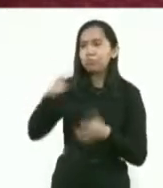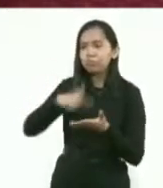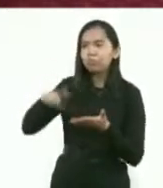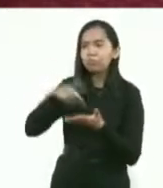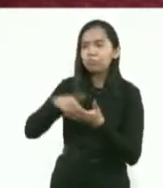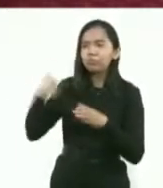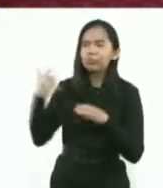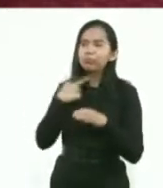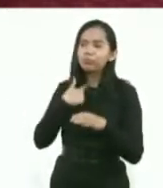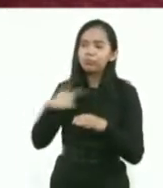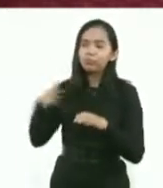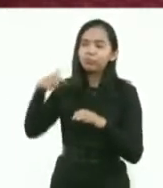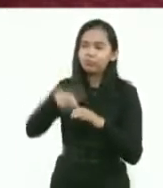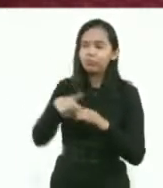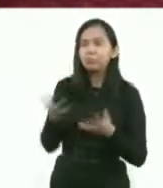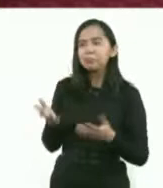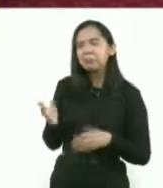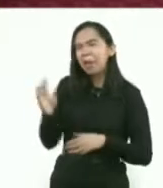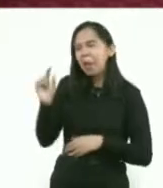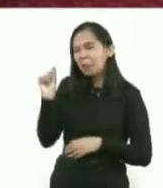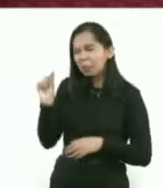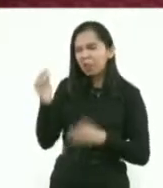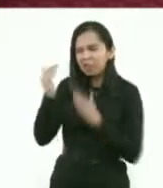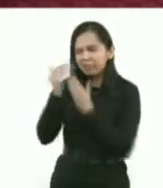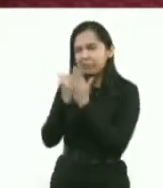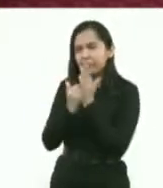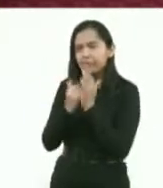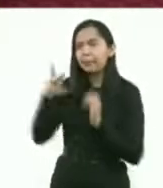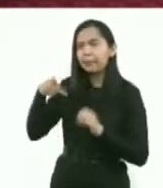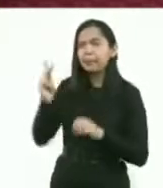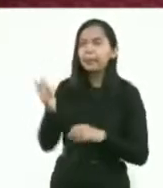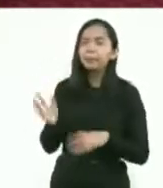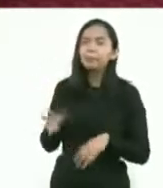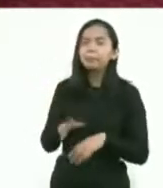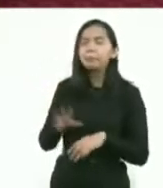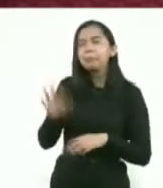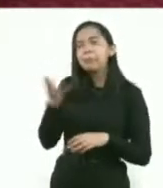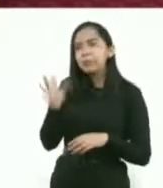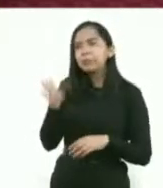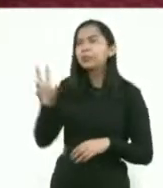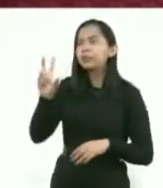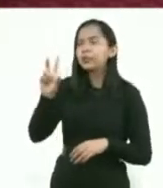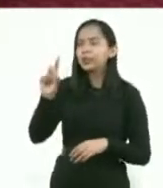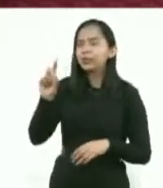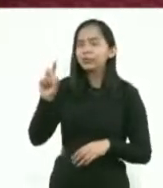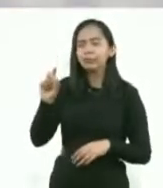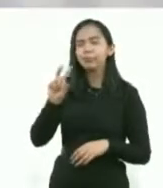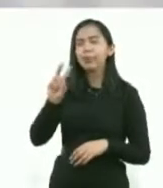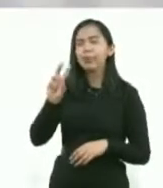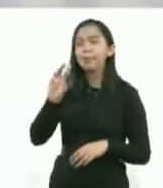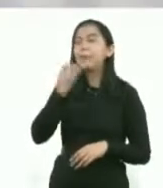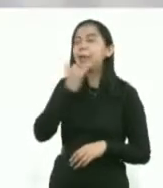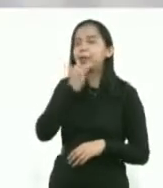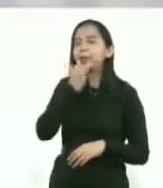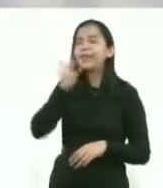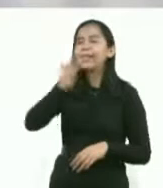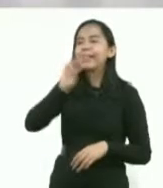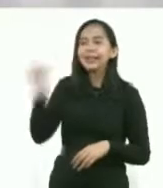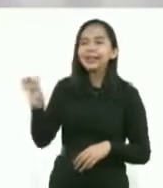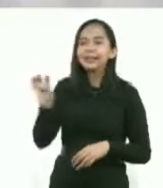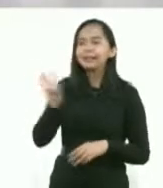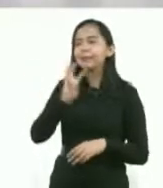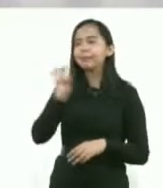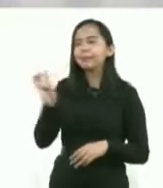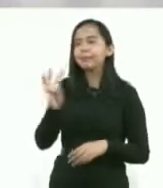de 300 gasolineras, poquito menos, pero números redondos 300 gasolineras de las 12,500